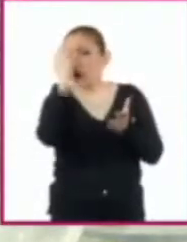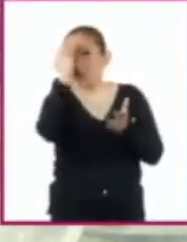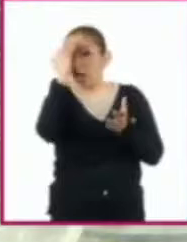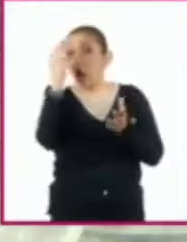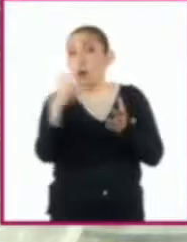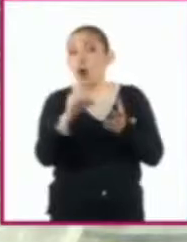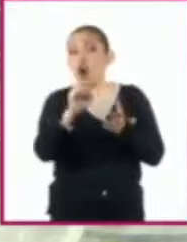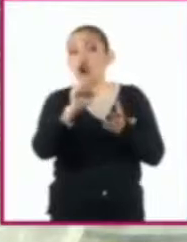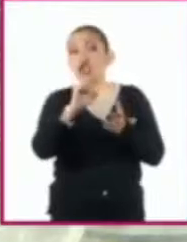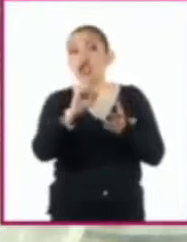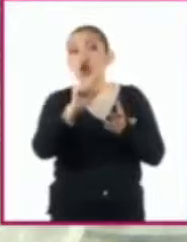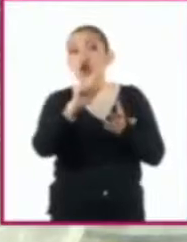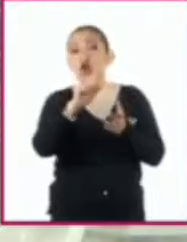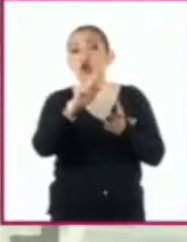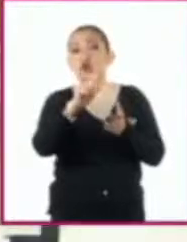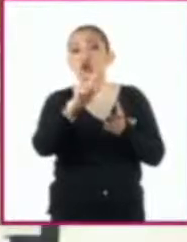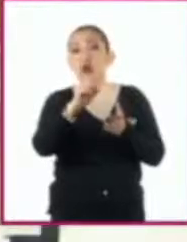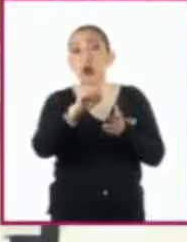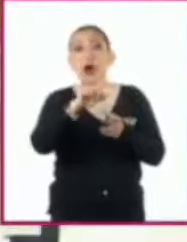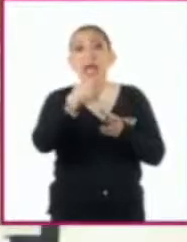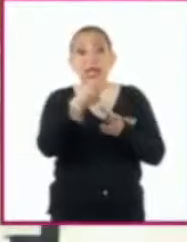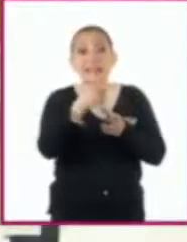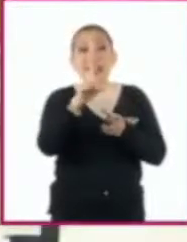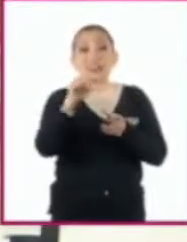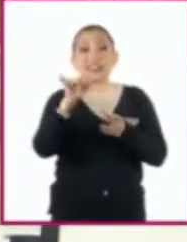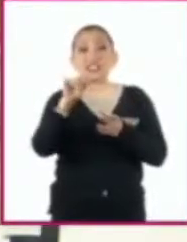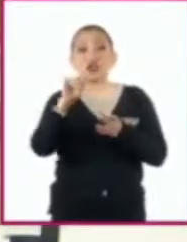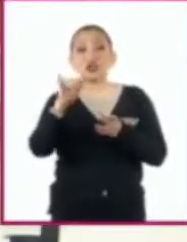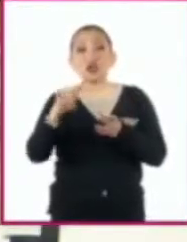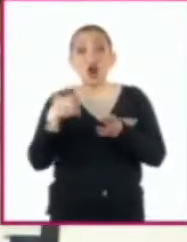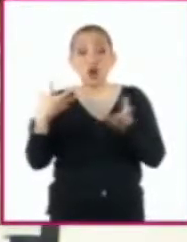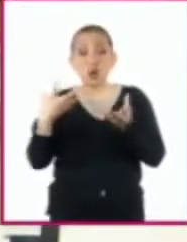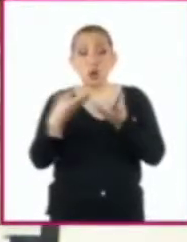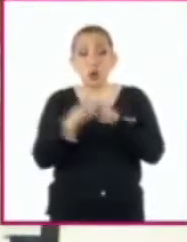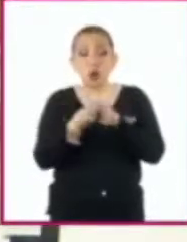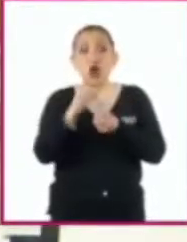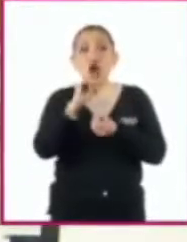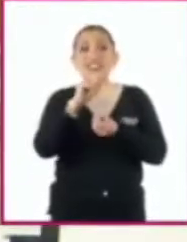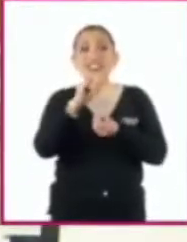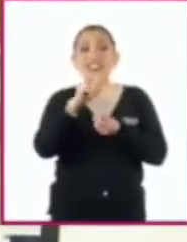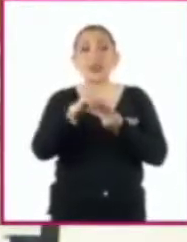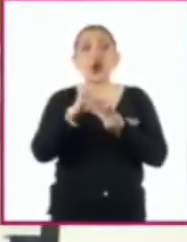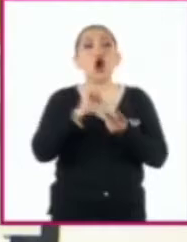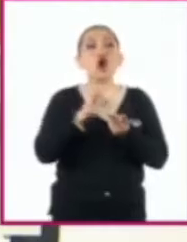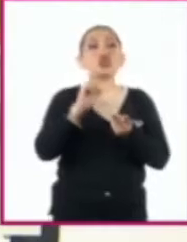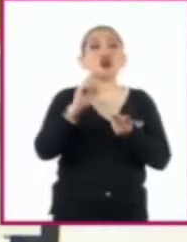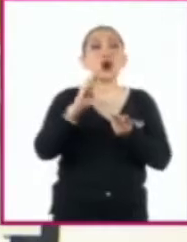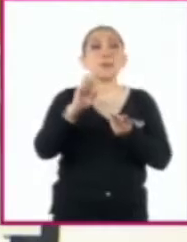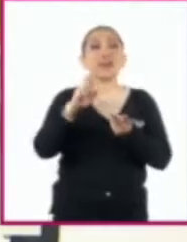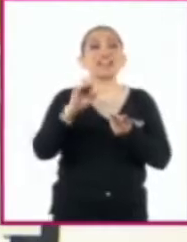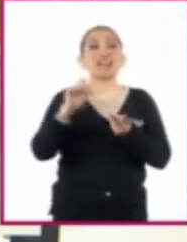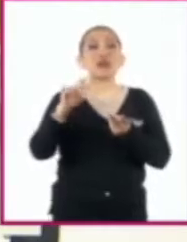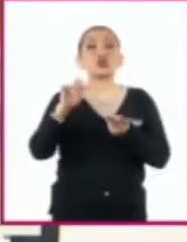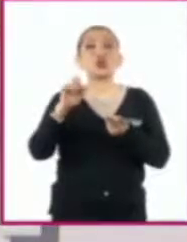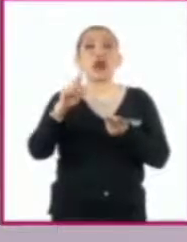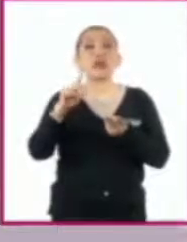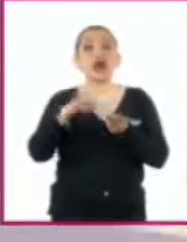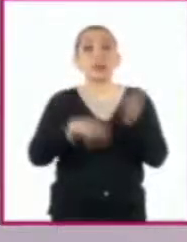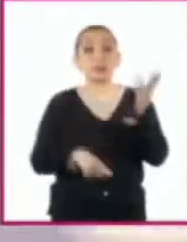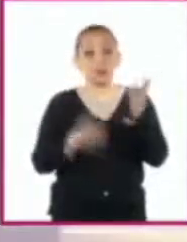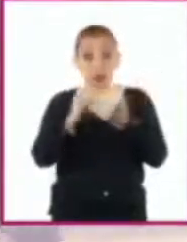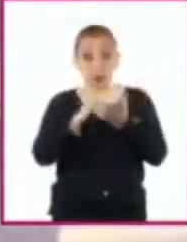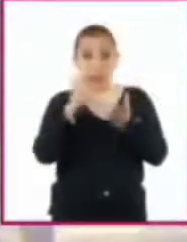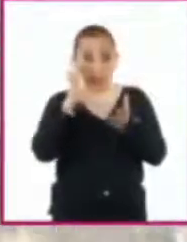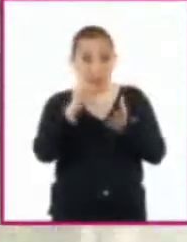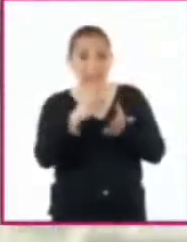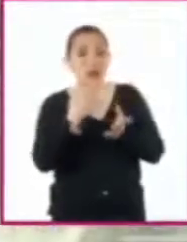conocemos como soluto? Es una disolución diluida, concentrada o sobresaturada. Todavía hay partículas